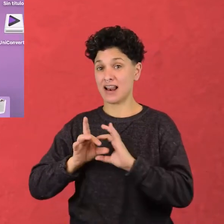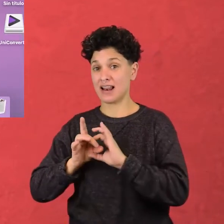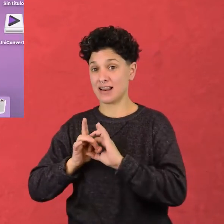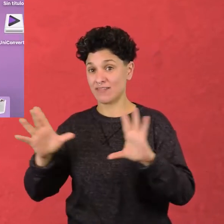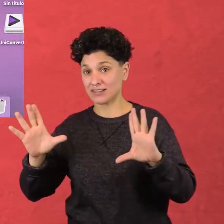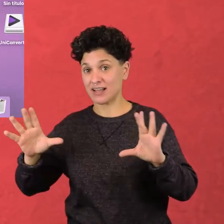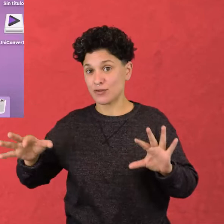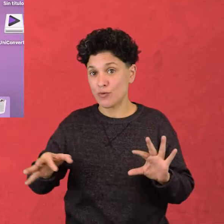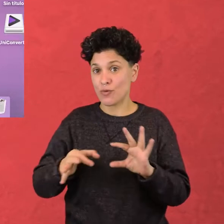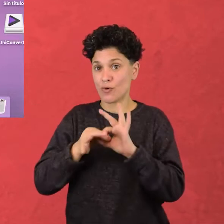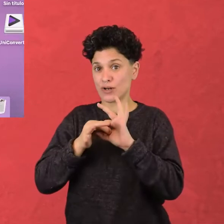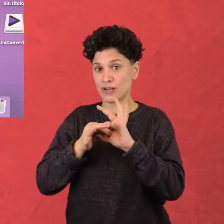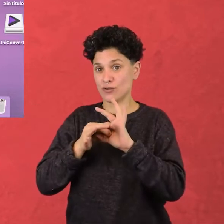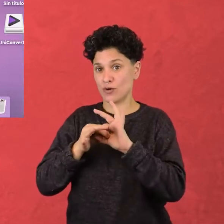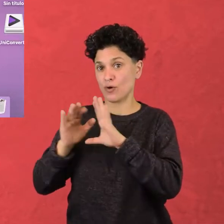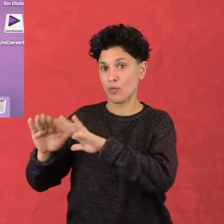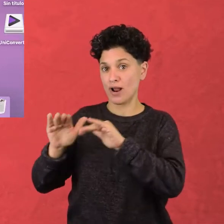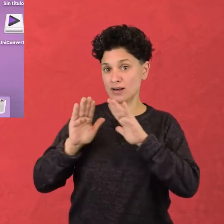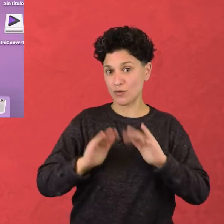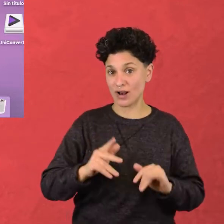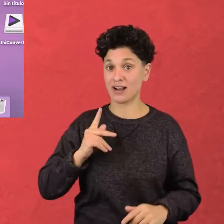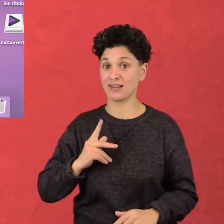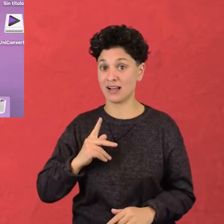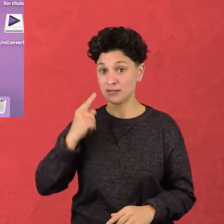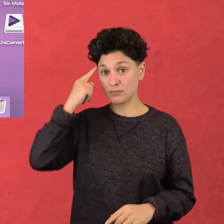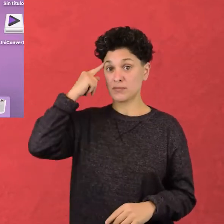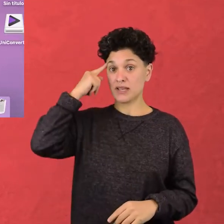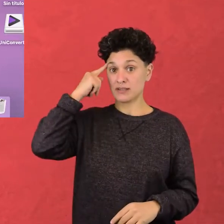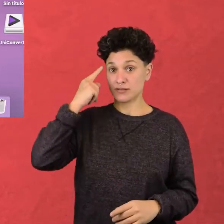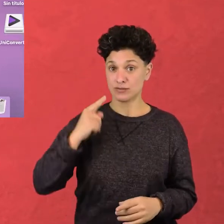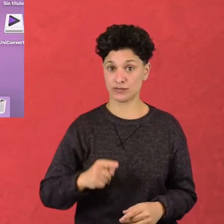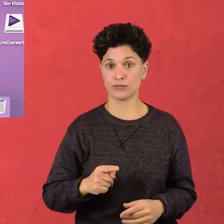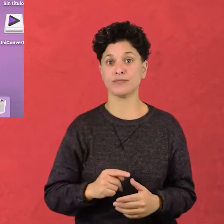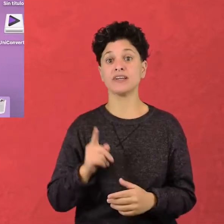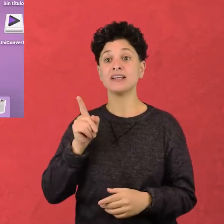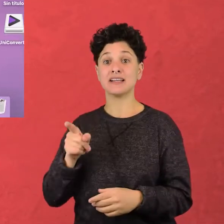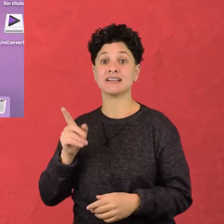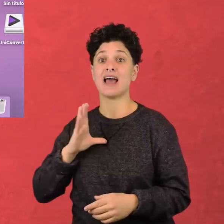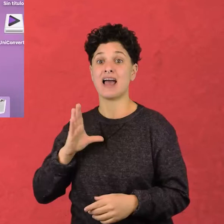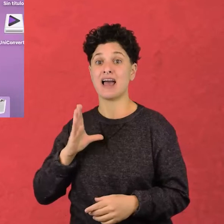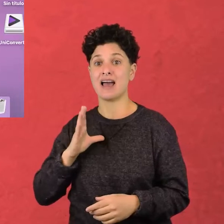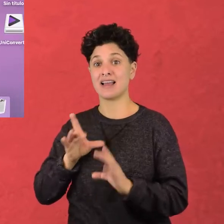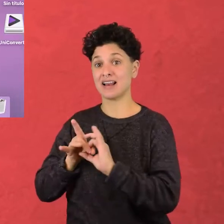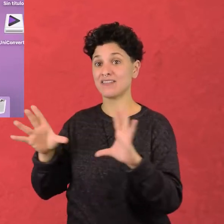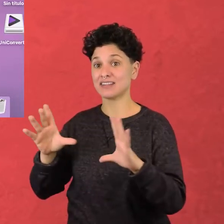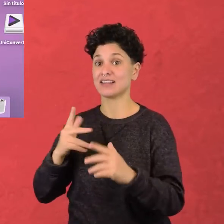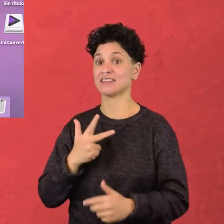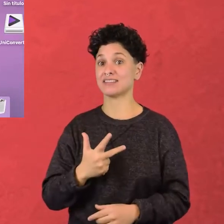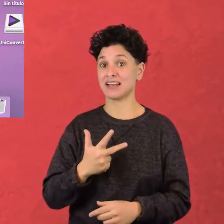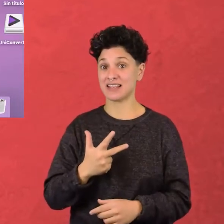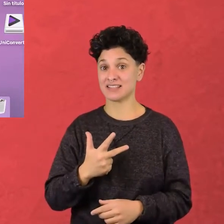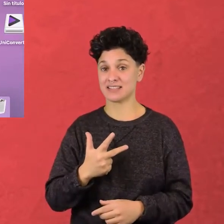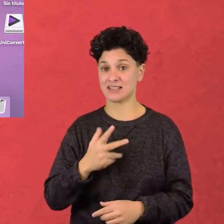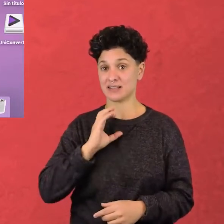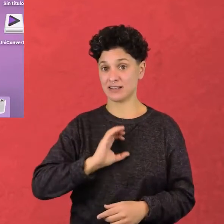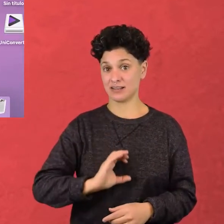me está diciendo que el ser humano son tres partes: el talento, el temperamento y el carácter. Si la libertad es el carácter y